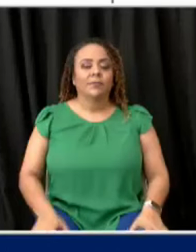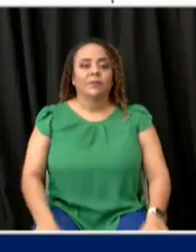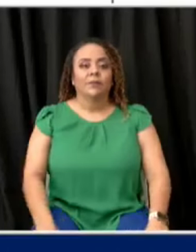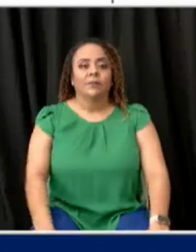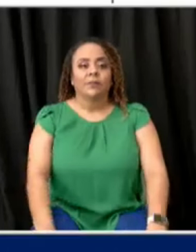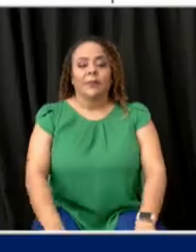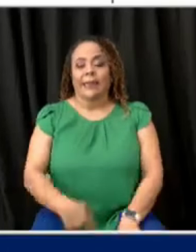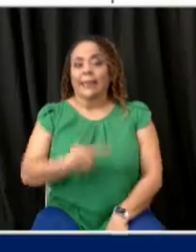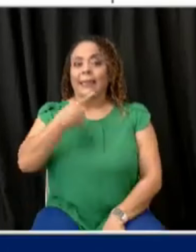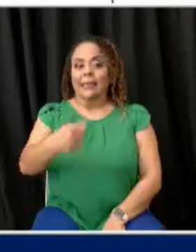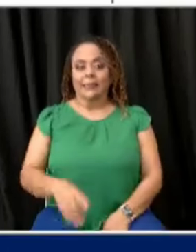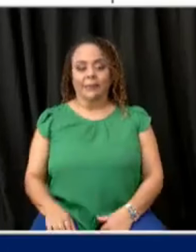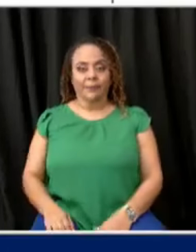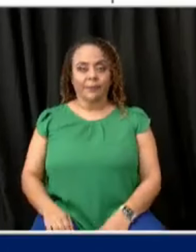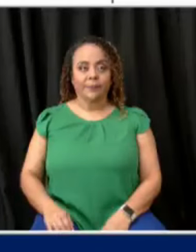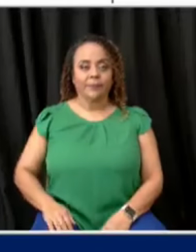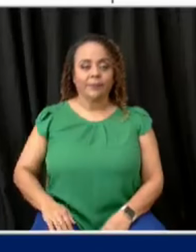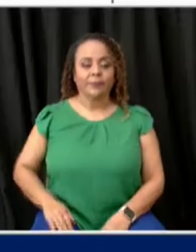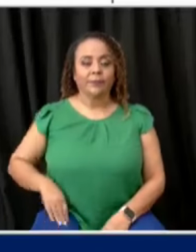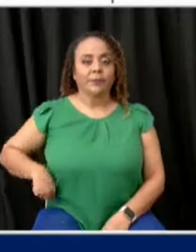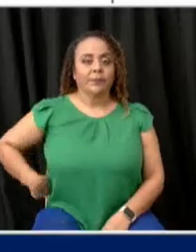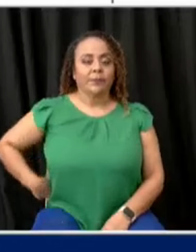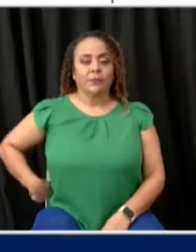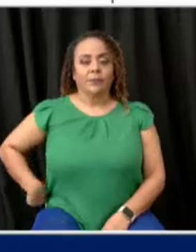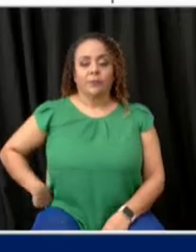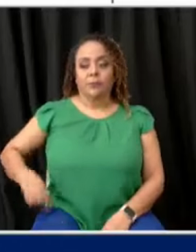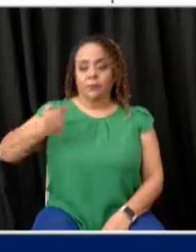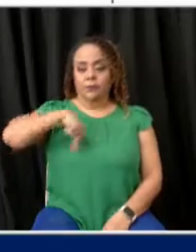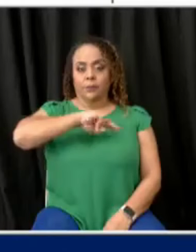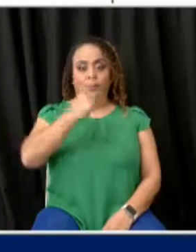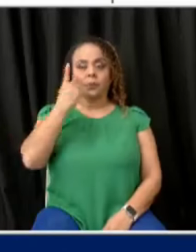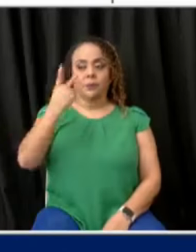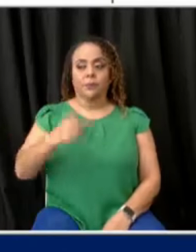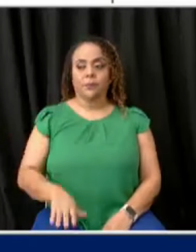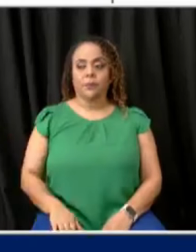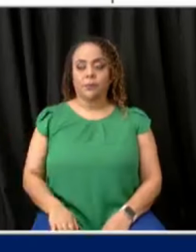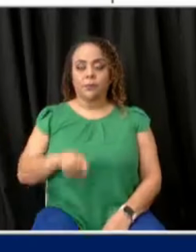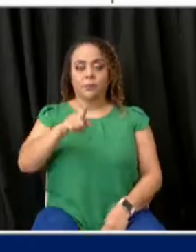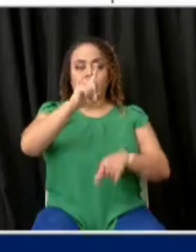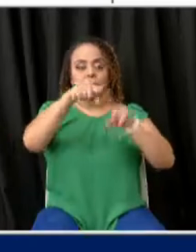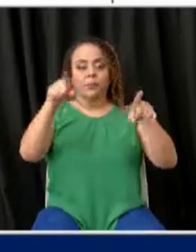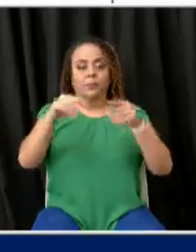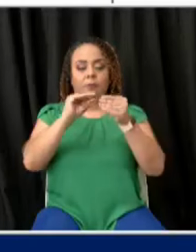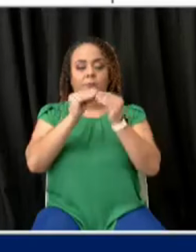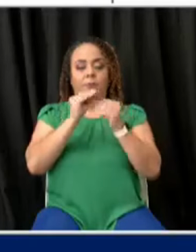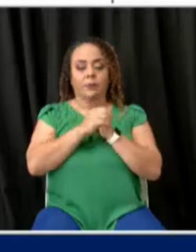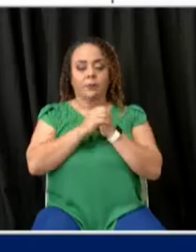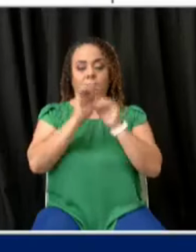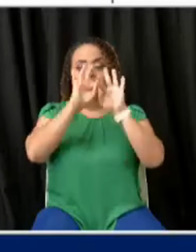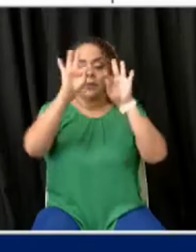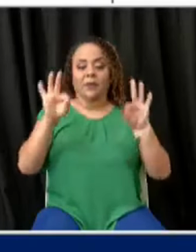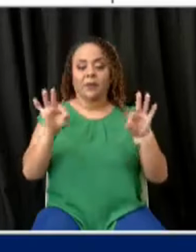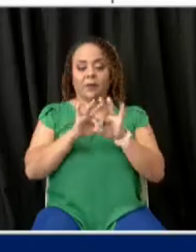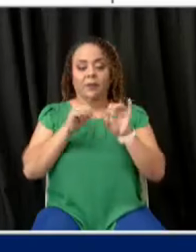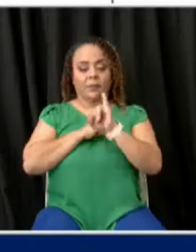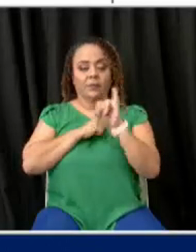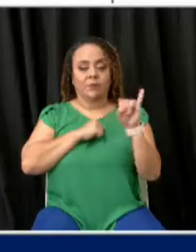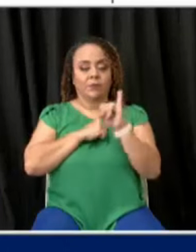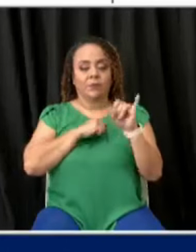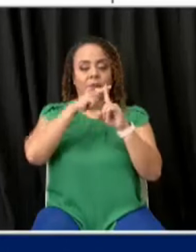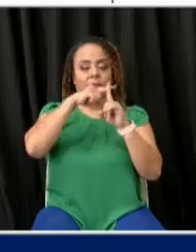donde dice ahí que nosotros vamos a ver en esa gráfica, en la figura que les pongo, si a la izquierda está